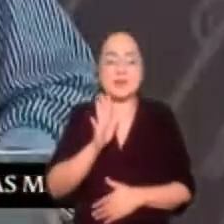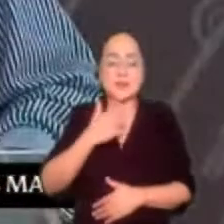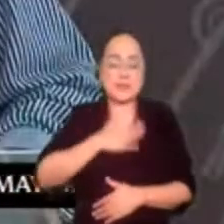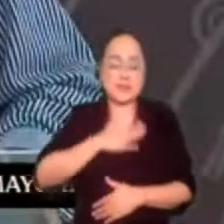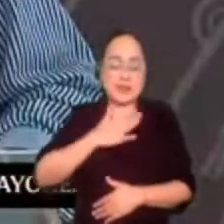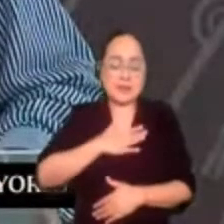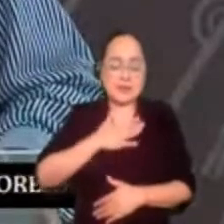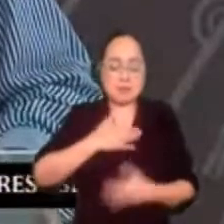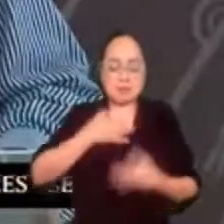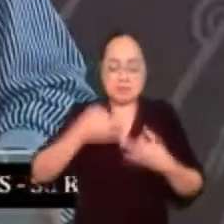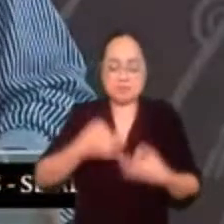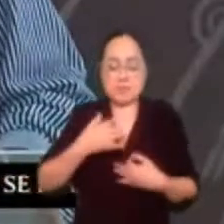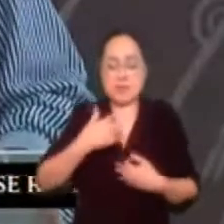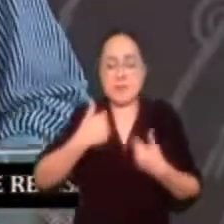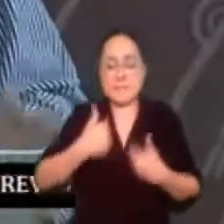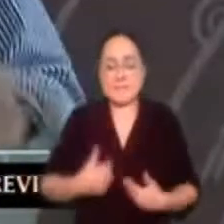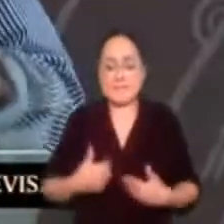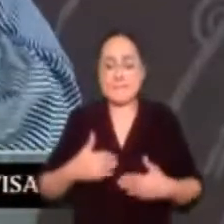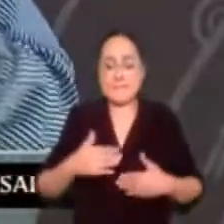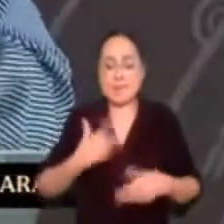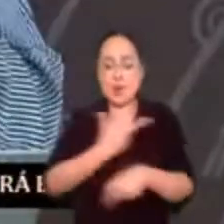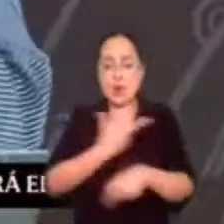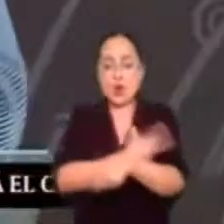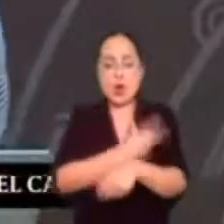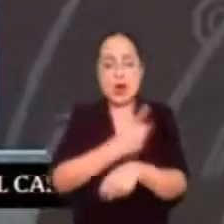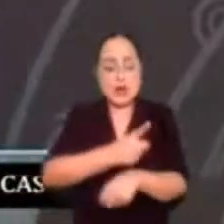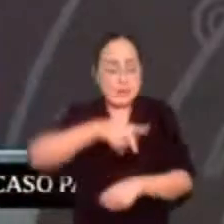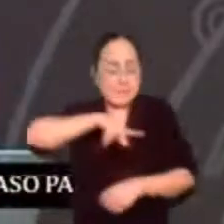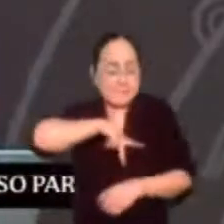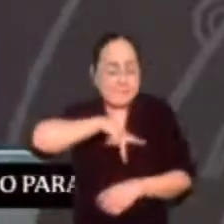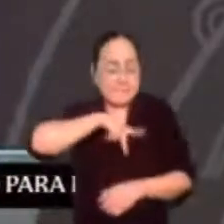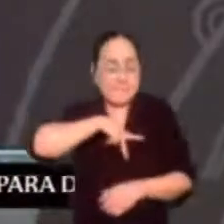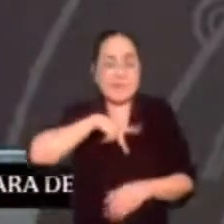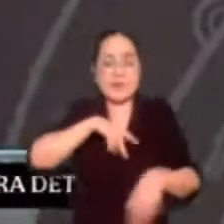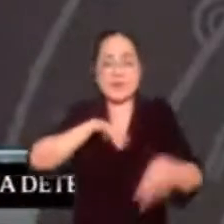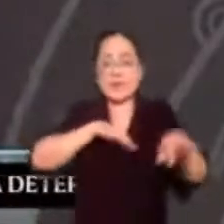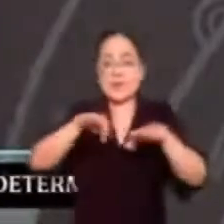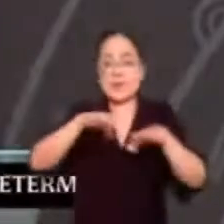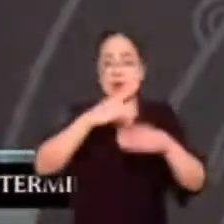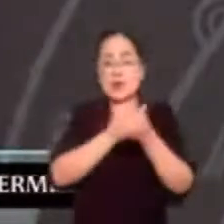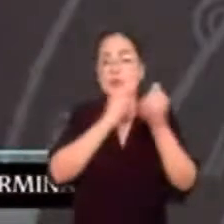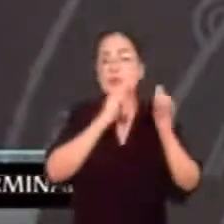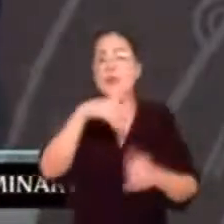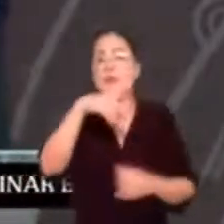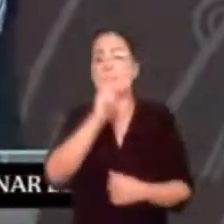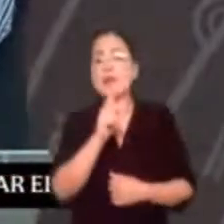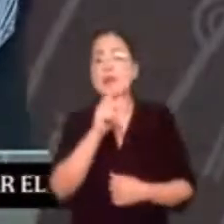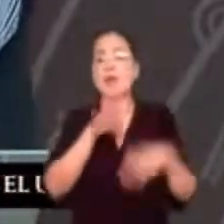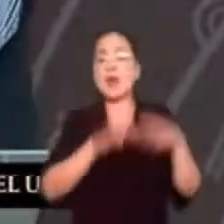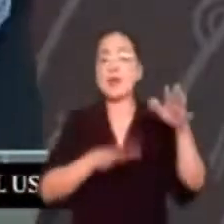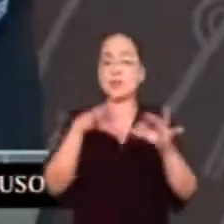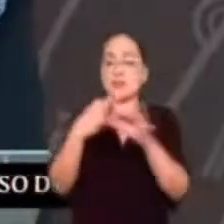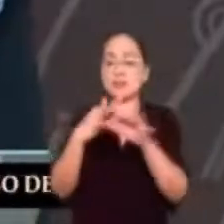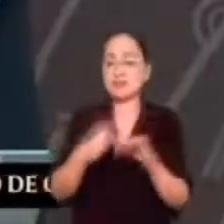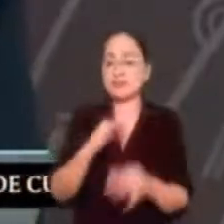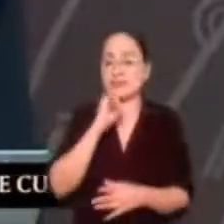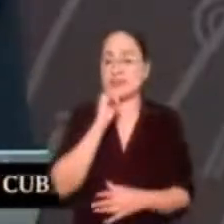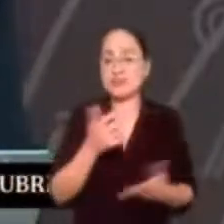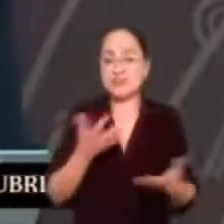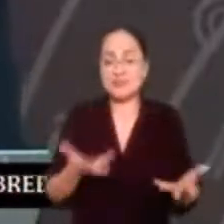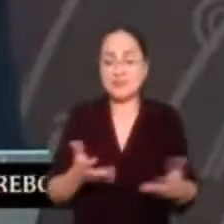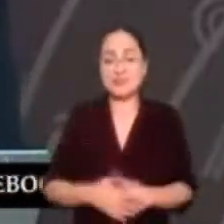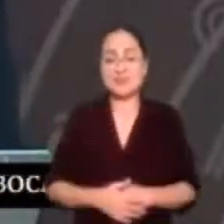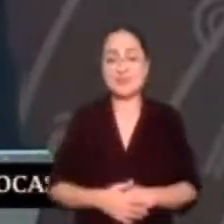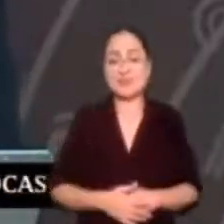uso del ejercicio autonómico no procedes a cumplir. Tienes que